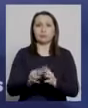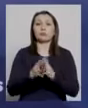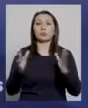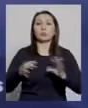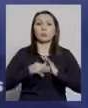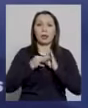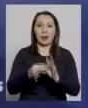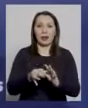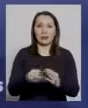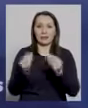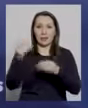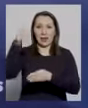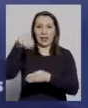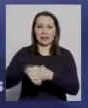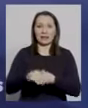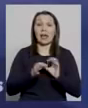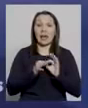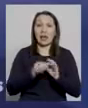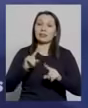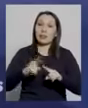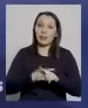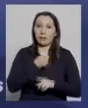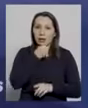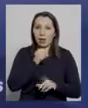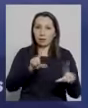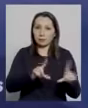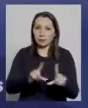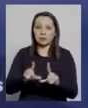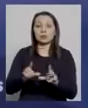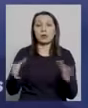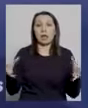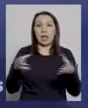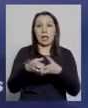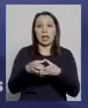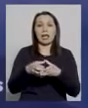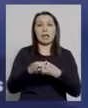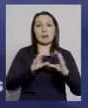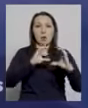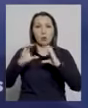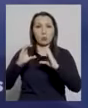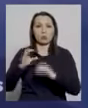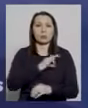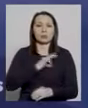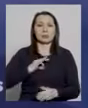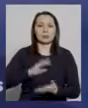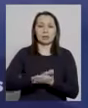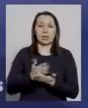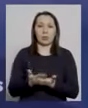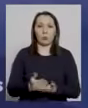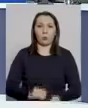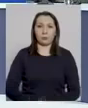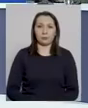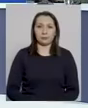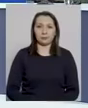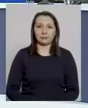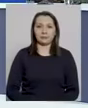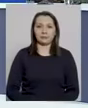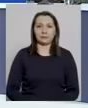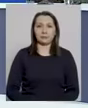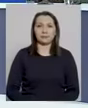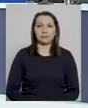Muchas gracias, buenas tardes, agradezco nuevamente a la prensa y a nuestro equipo comunicacional del Ministerio de Salud.